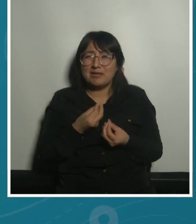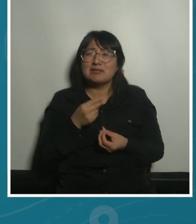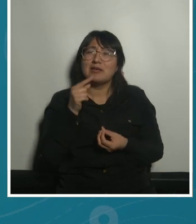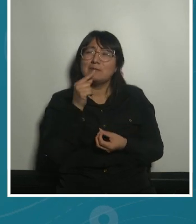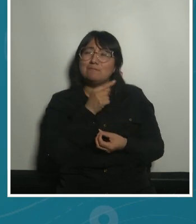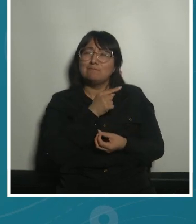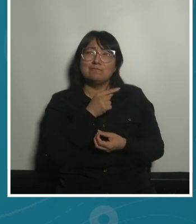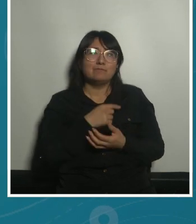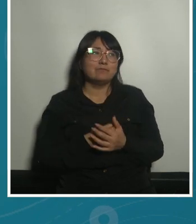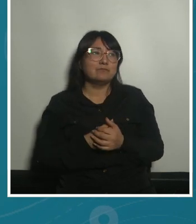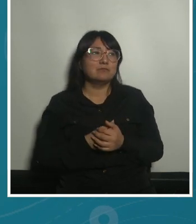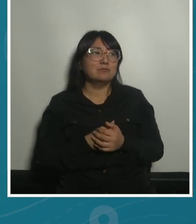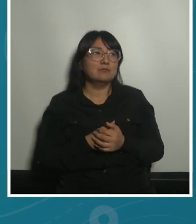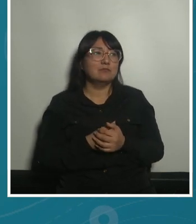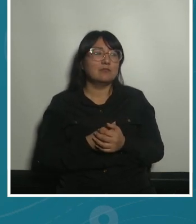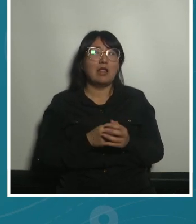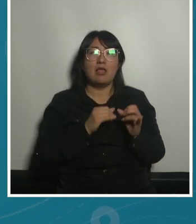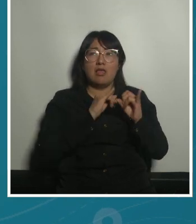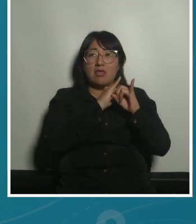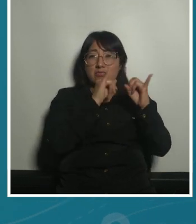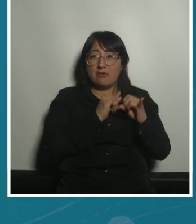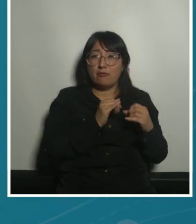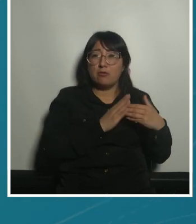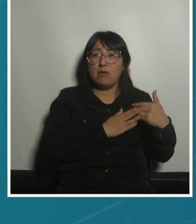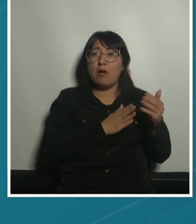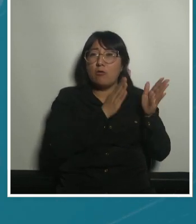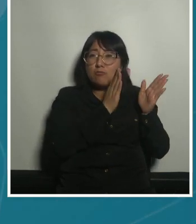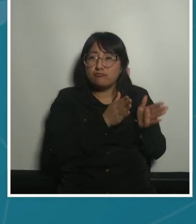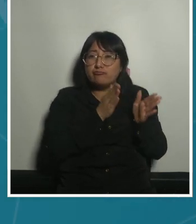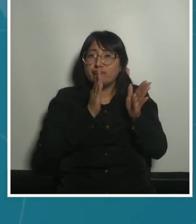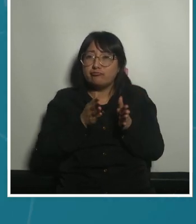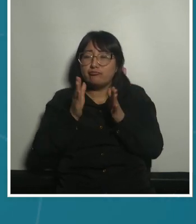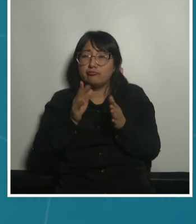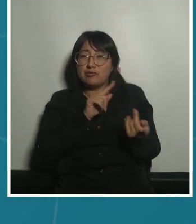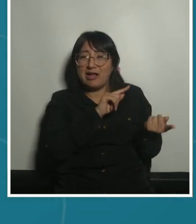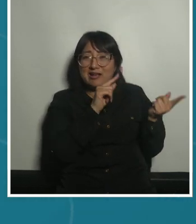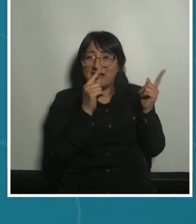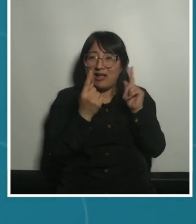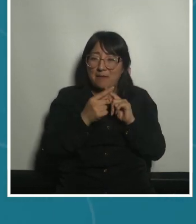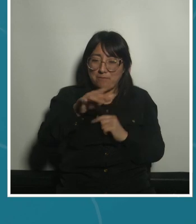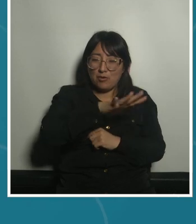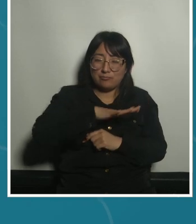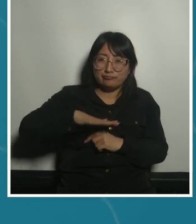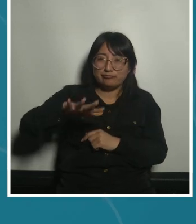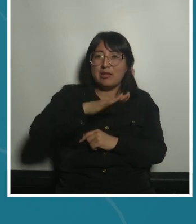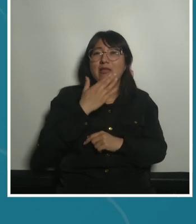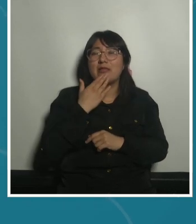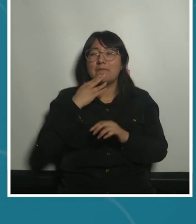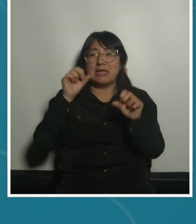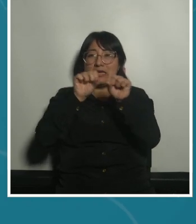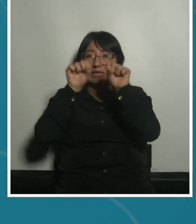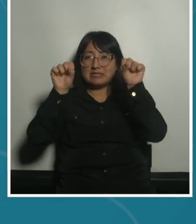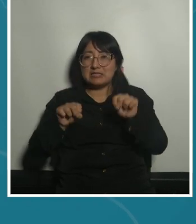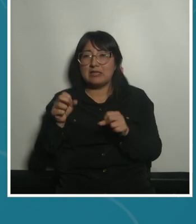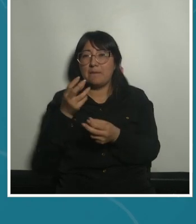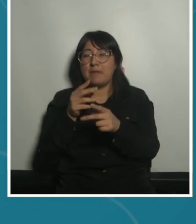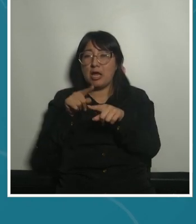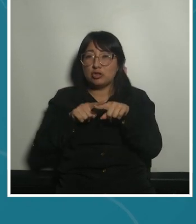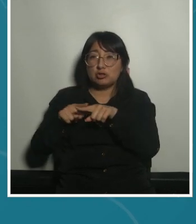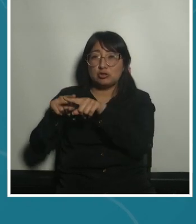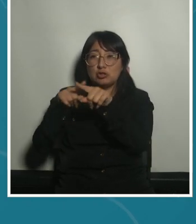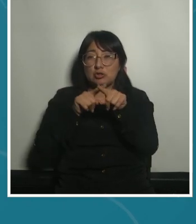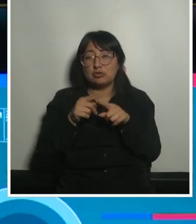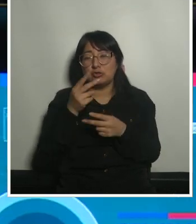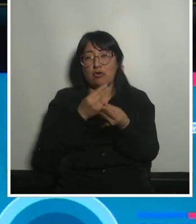entonces de manera concatenada cambios geomorfológicos, pero cambios en el sistema socioecológico, en la manera en la